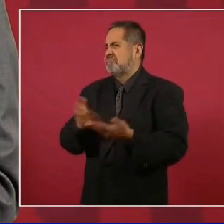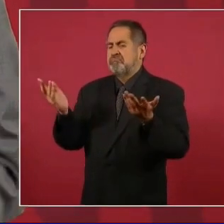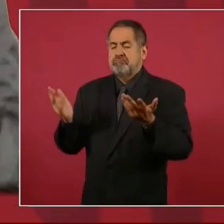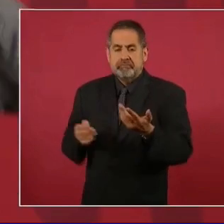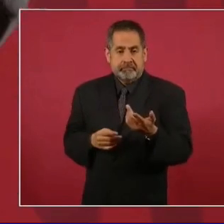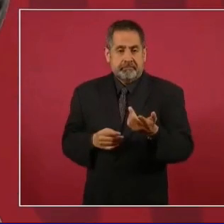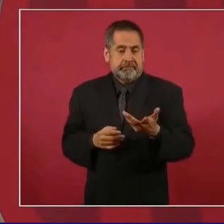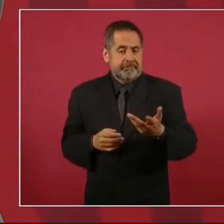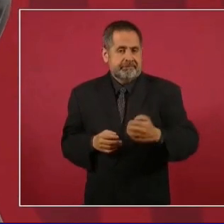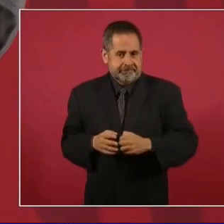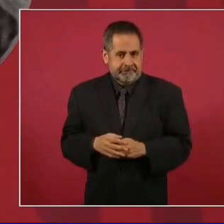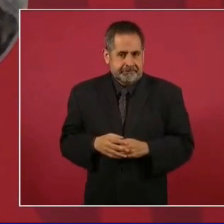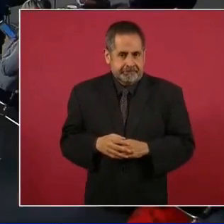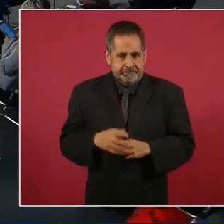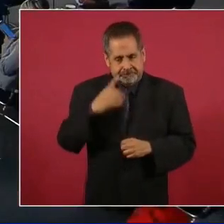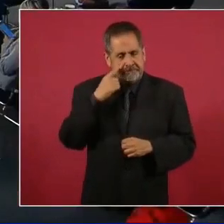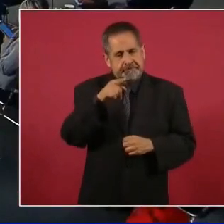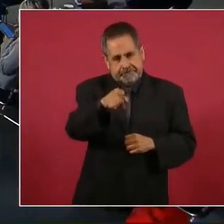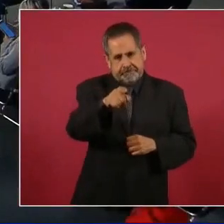Pero